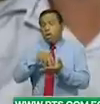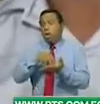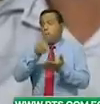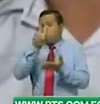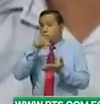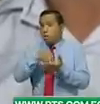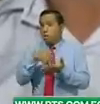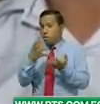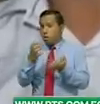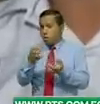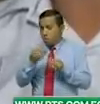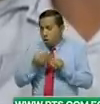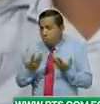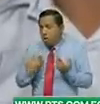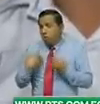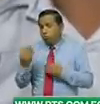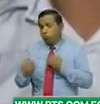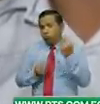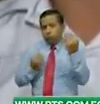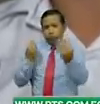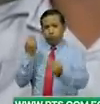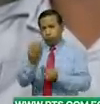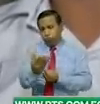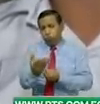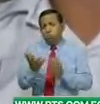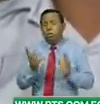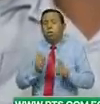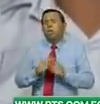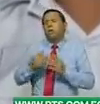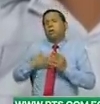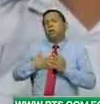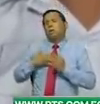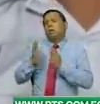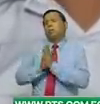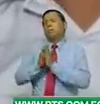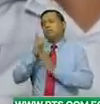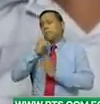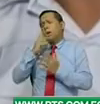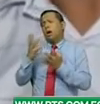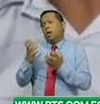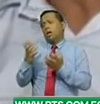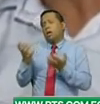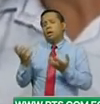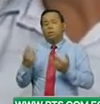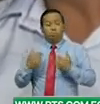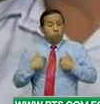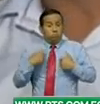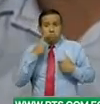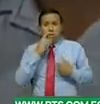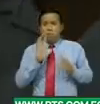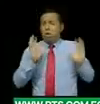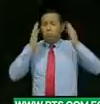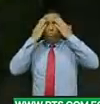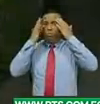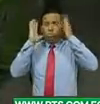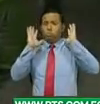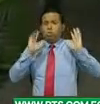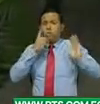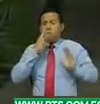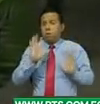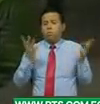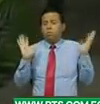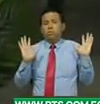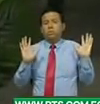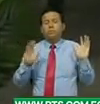dinero, pero que me lo devuelvan junto con mi papá. Y no, me dijeron que no lo tenían a él, que no sabían nada, nada. La policía cuenta con